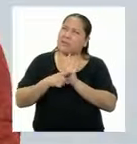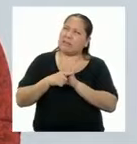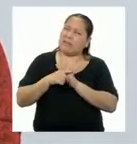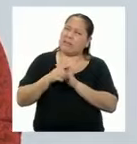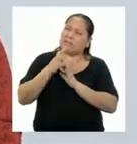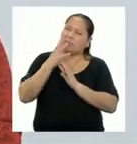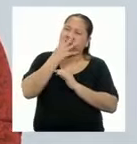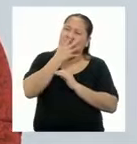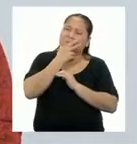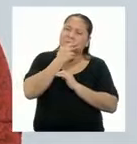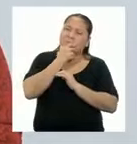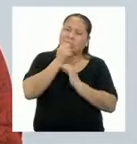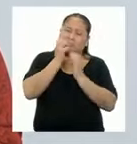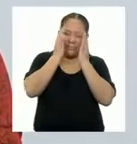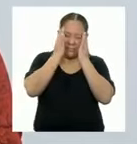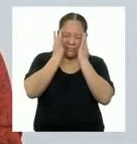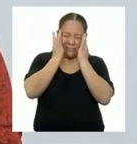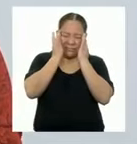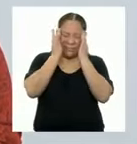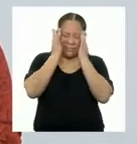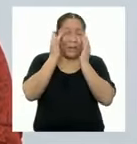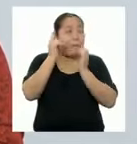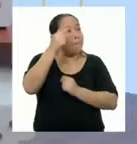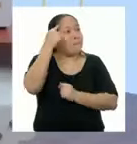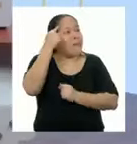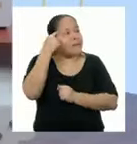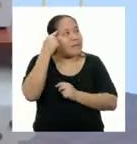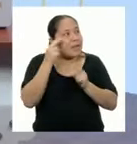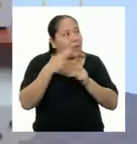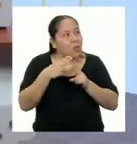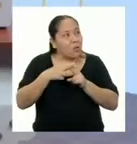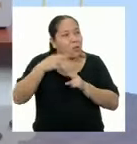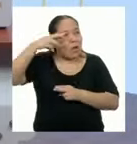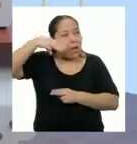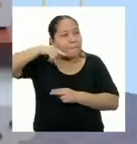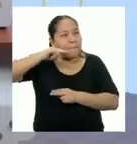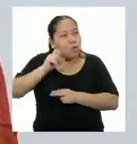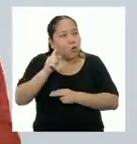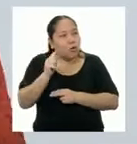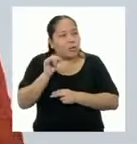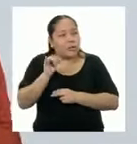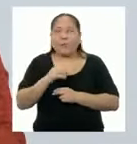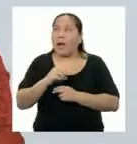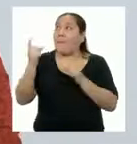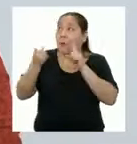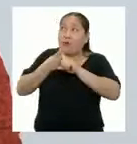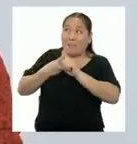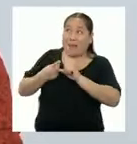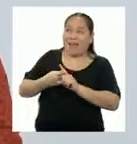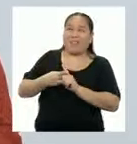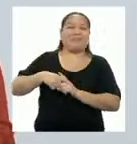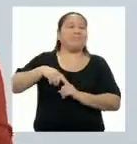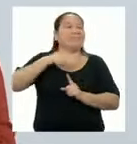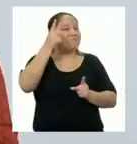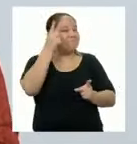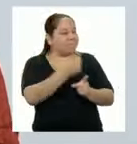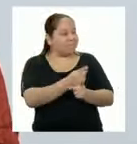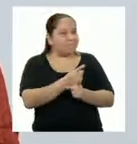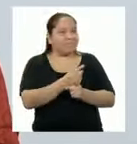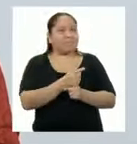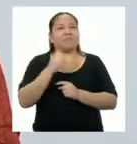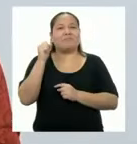restando... Piensa en el nombre múltiplo. ¡Multiplicando! Exacto. Como